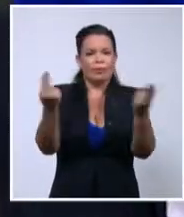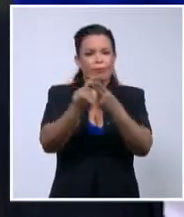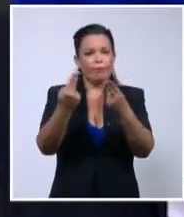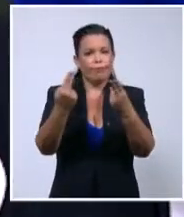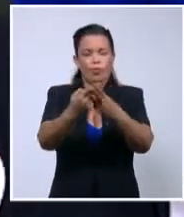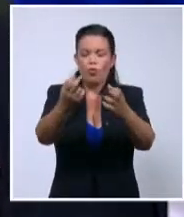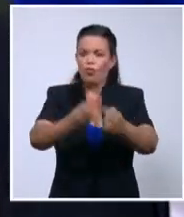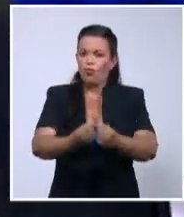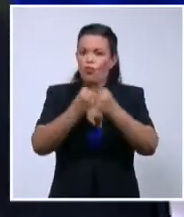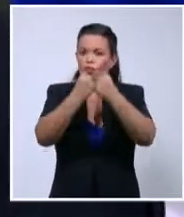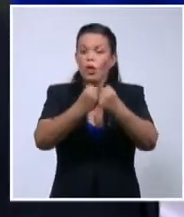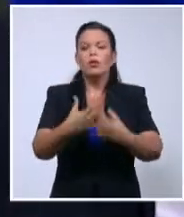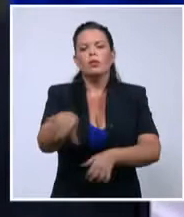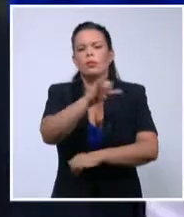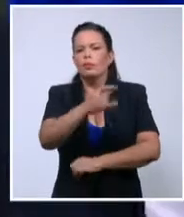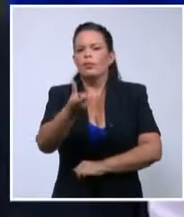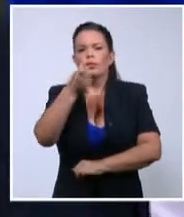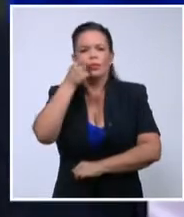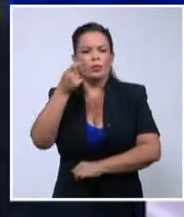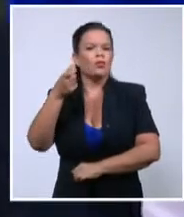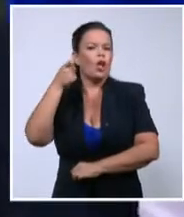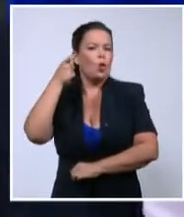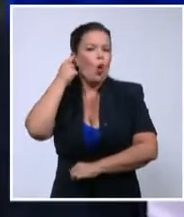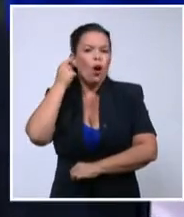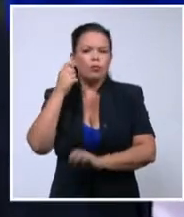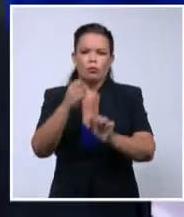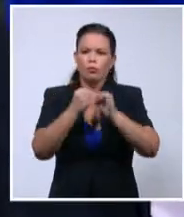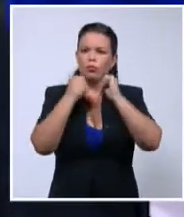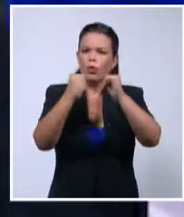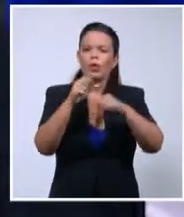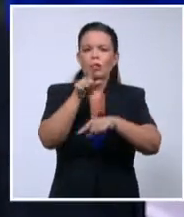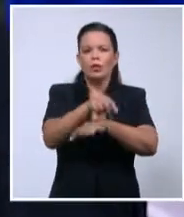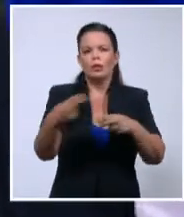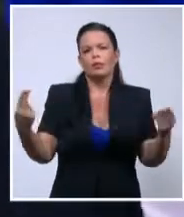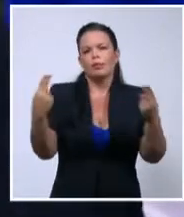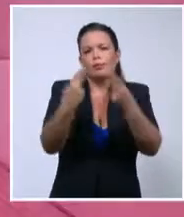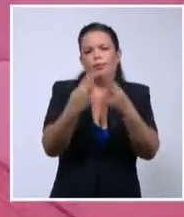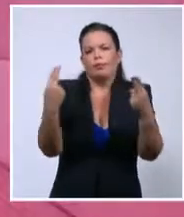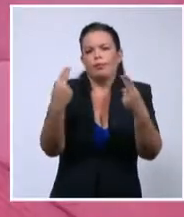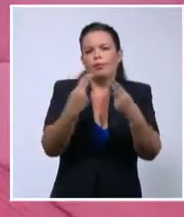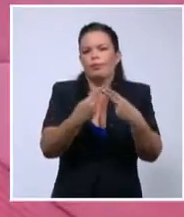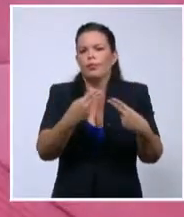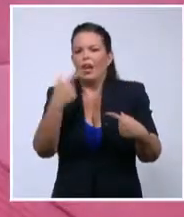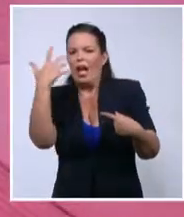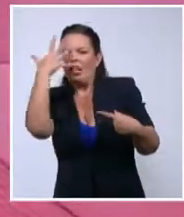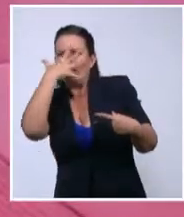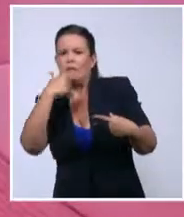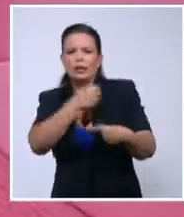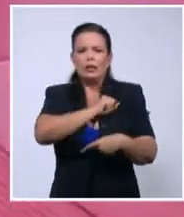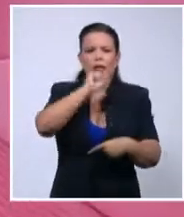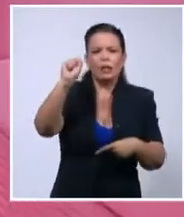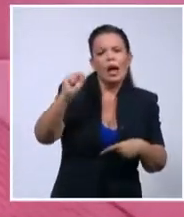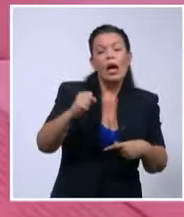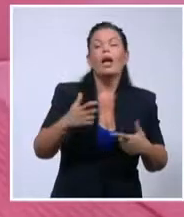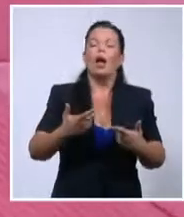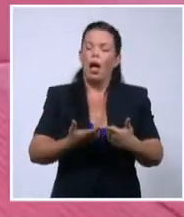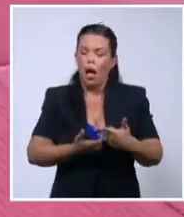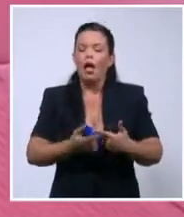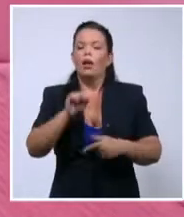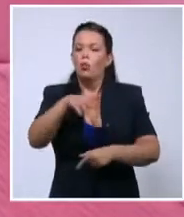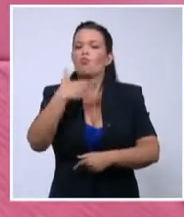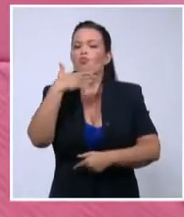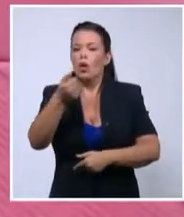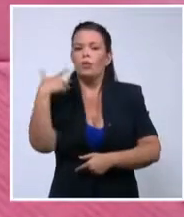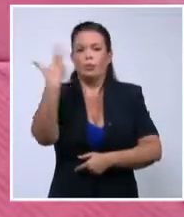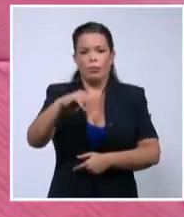del equipo femenino como del equipo masculino. Esta rivalidad es buena, ¿no? Una rivalidad buena